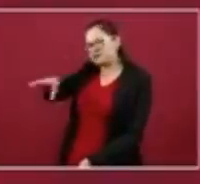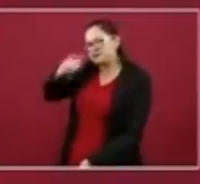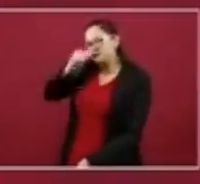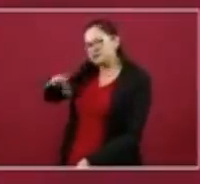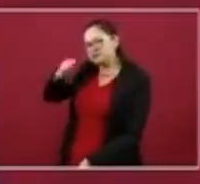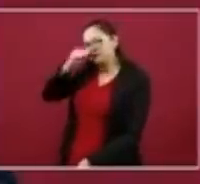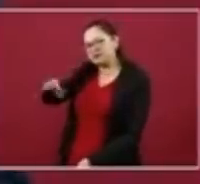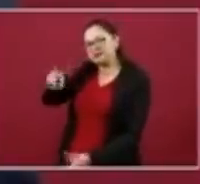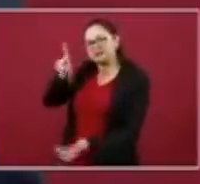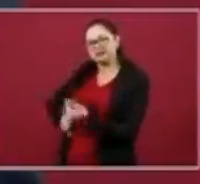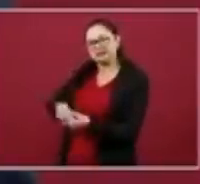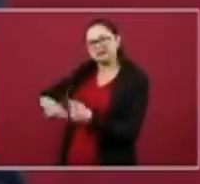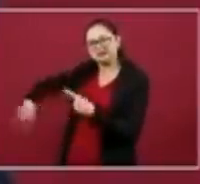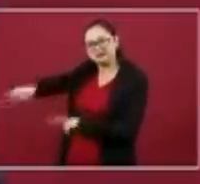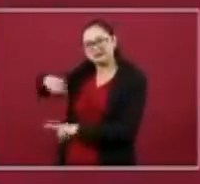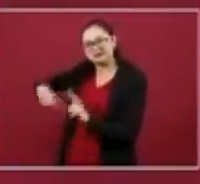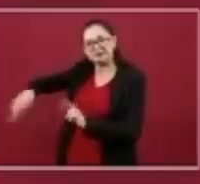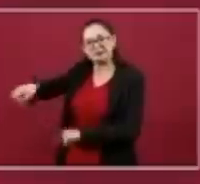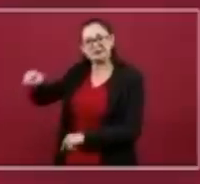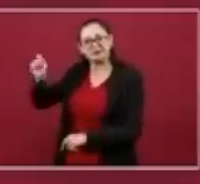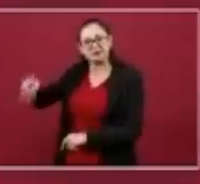insensatos.